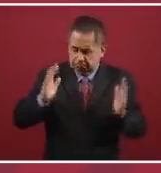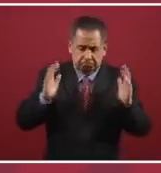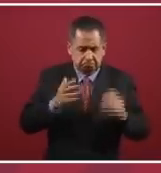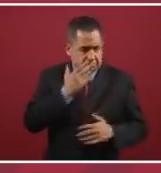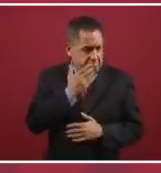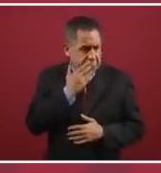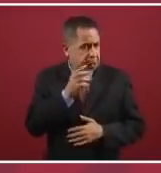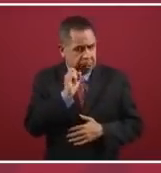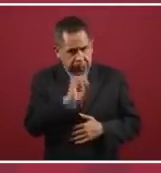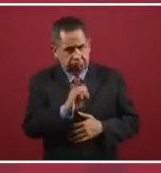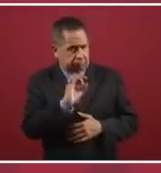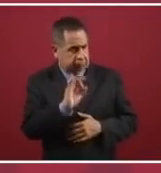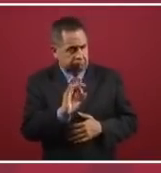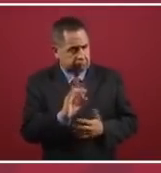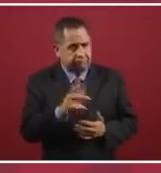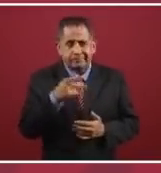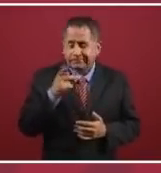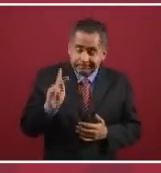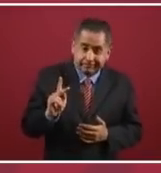pero